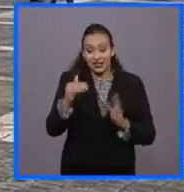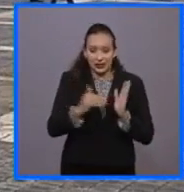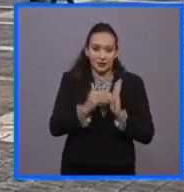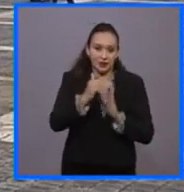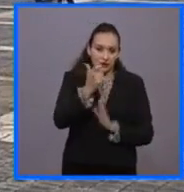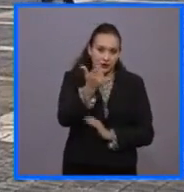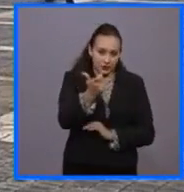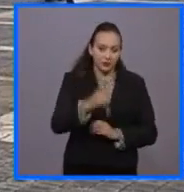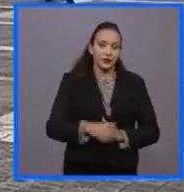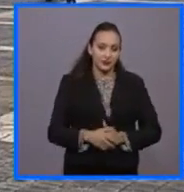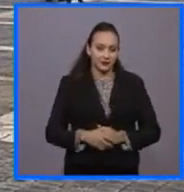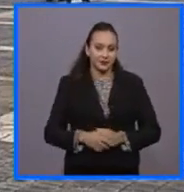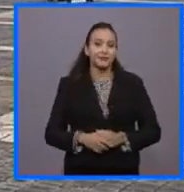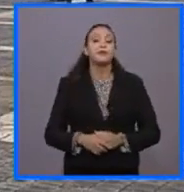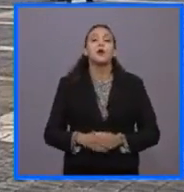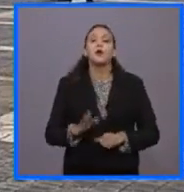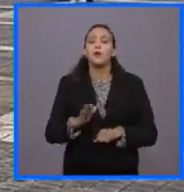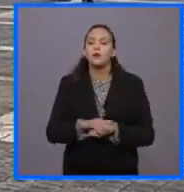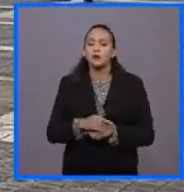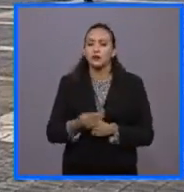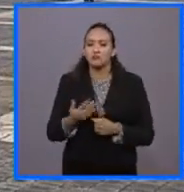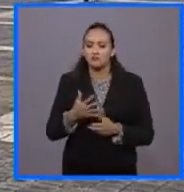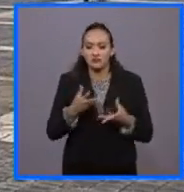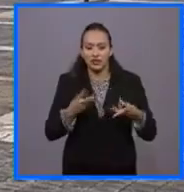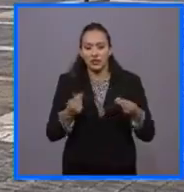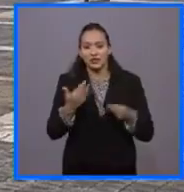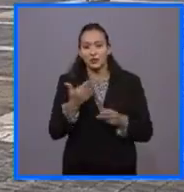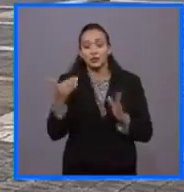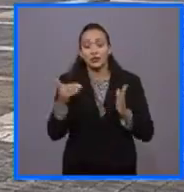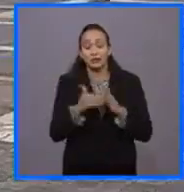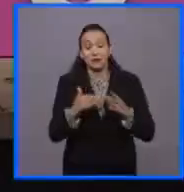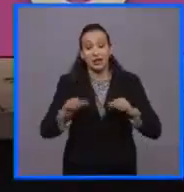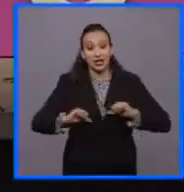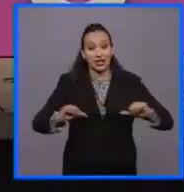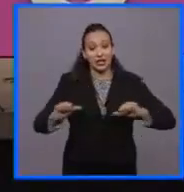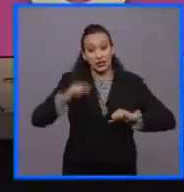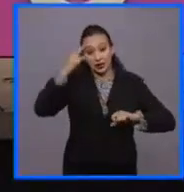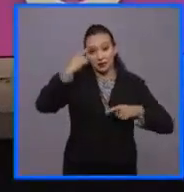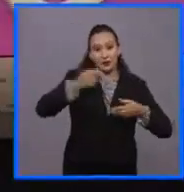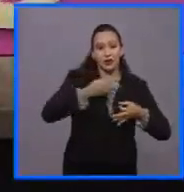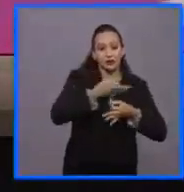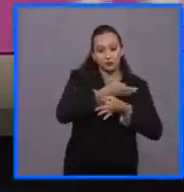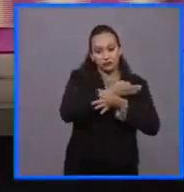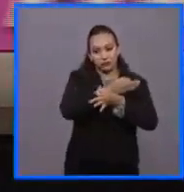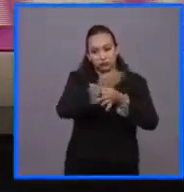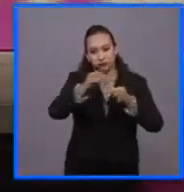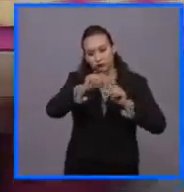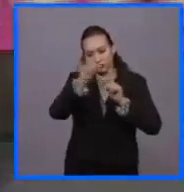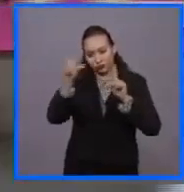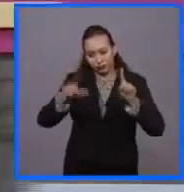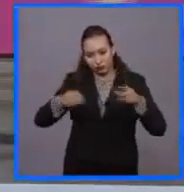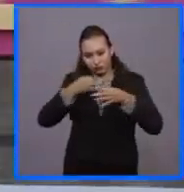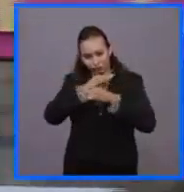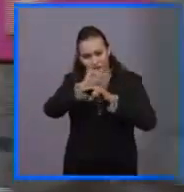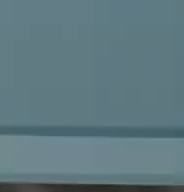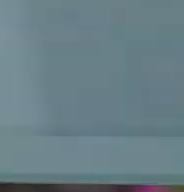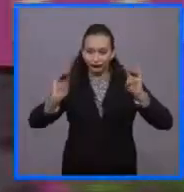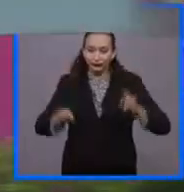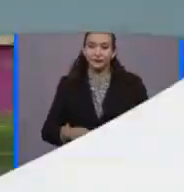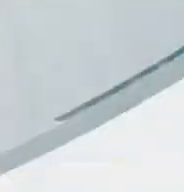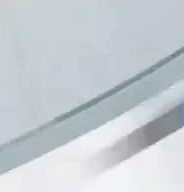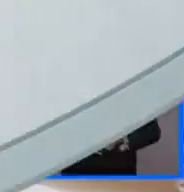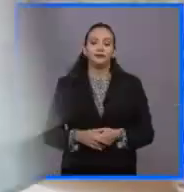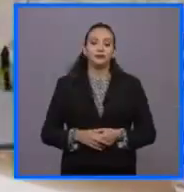de pesos, derivados de casi 50,000 actividades de promoción realizadas en todo el país.